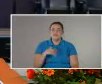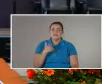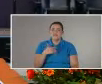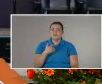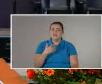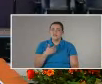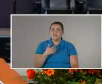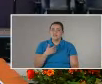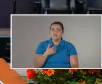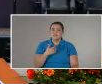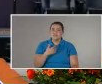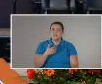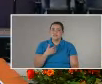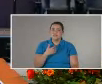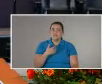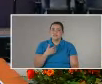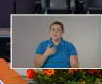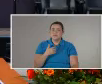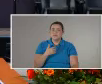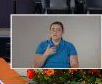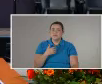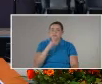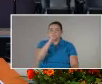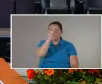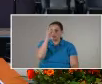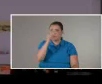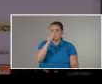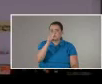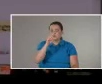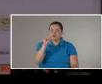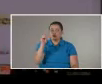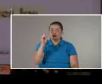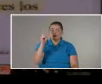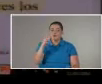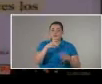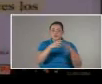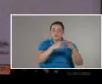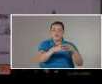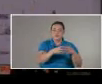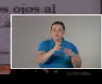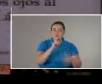Y preguntó: ¿dónde lo pusisteis? Le dijeron: Señor, ven y ve.